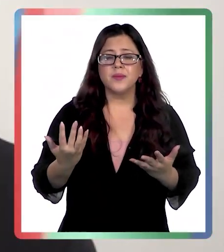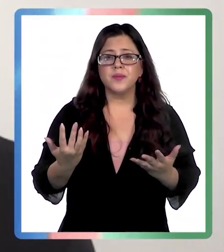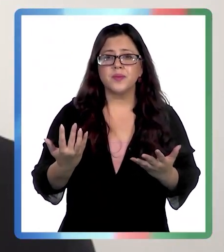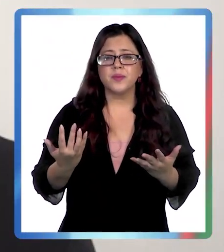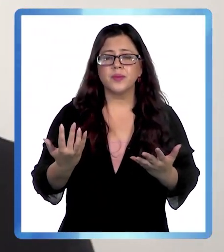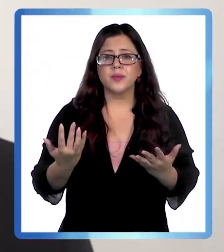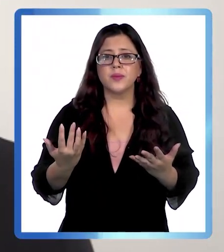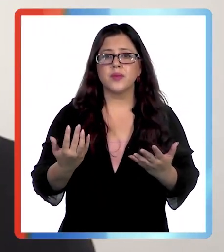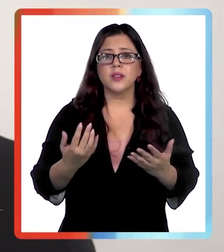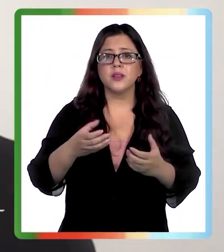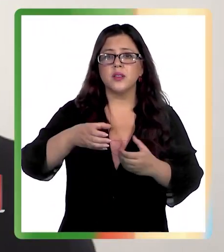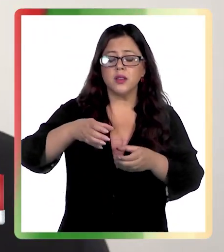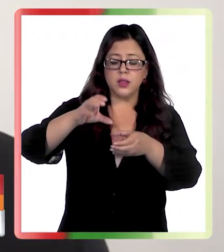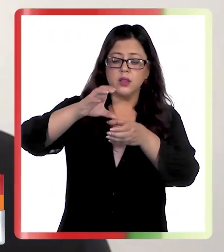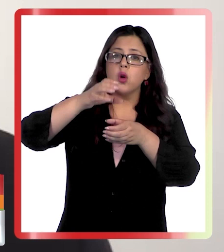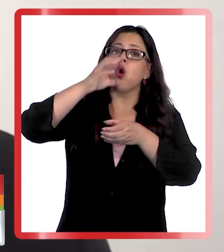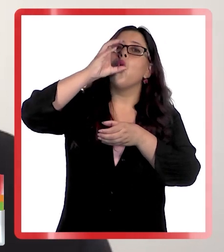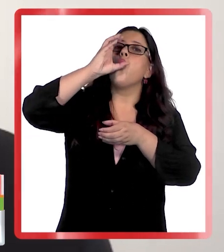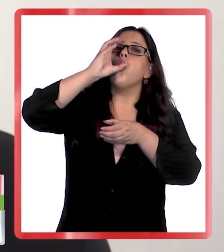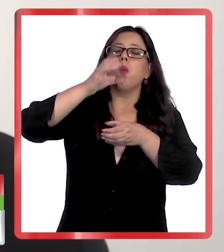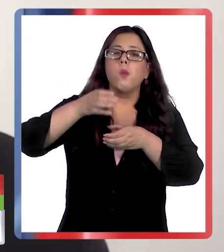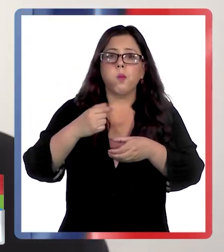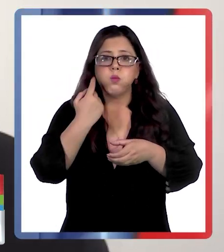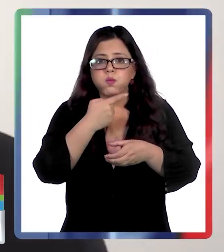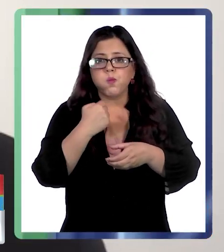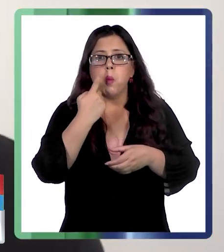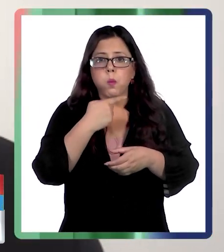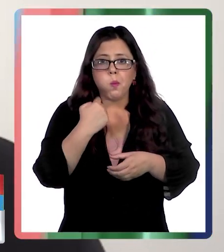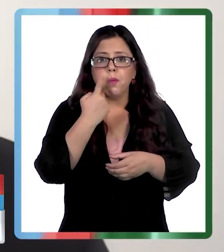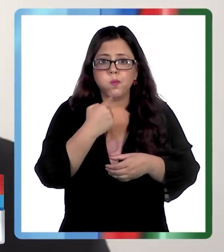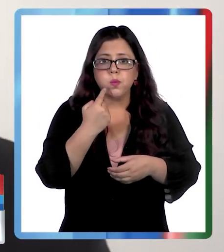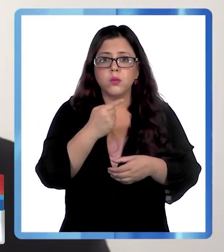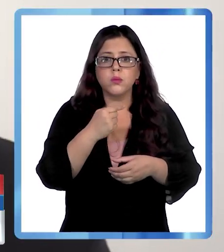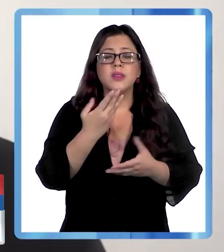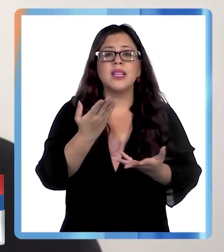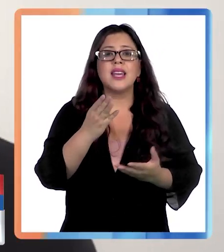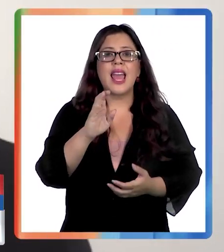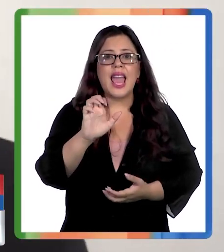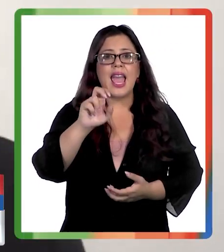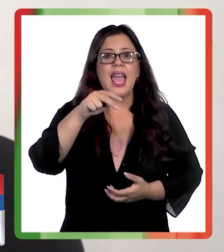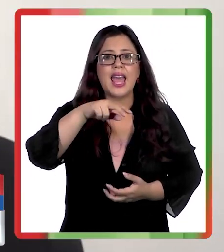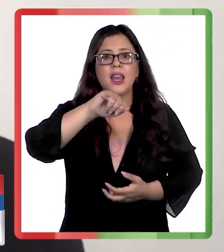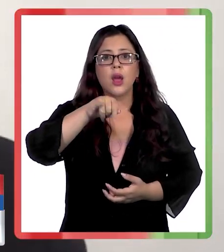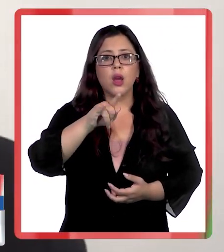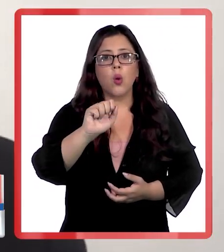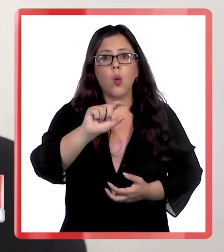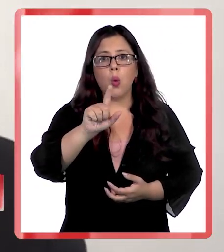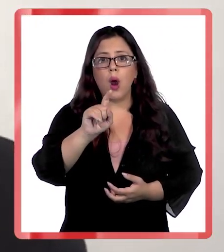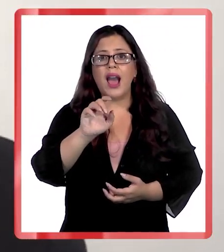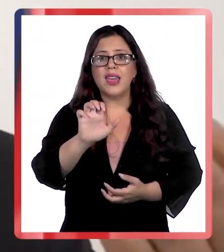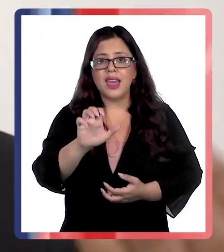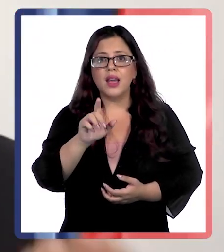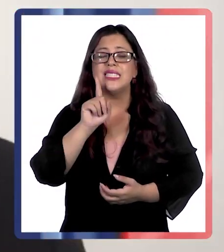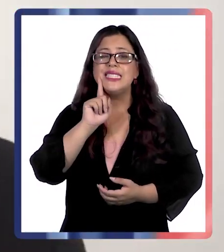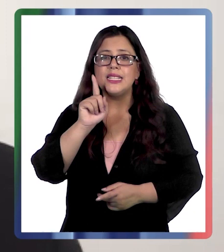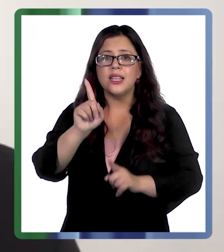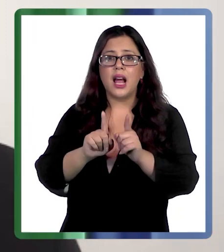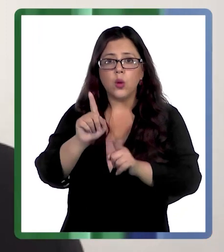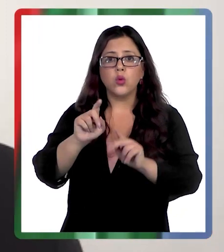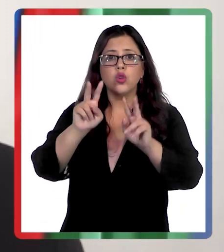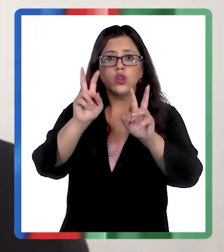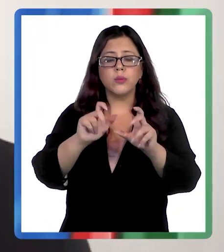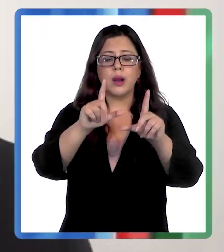bastante fíjate son los enjuagues bucales porque los enjuagues bucales contienen ciertos elementos que